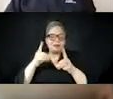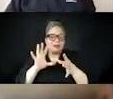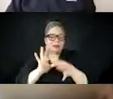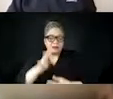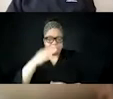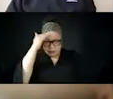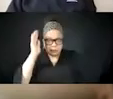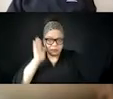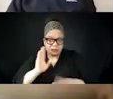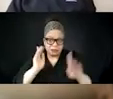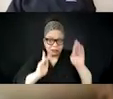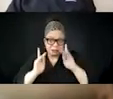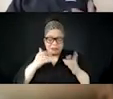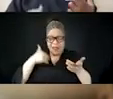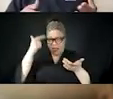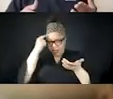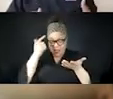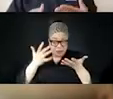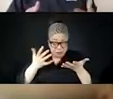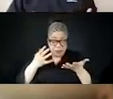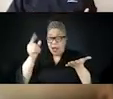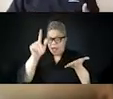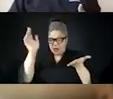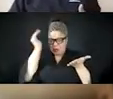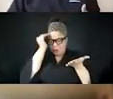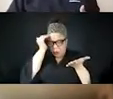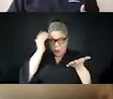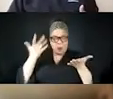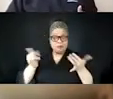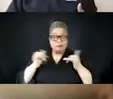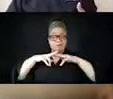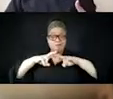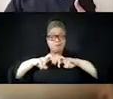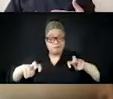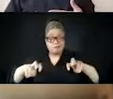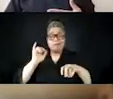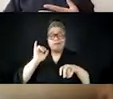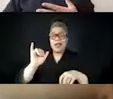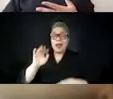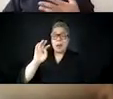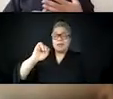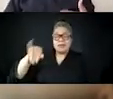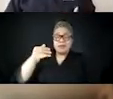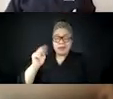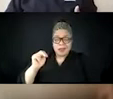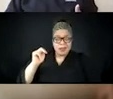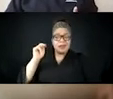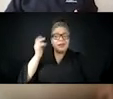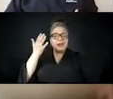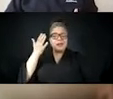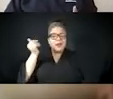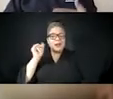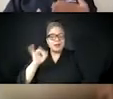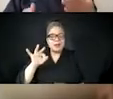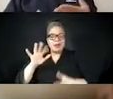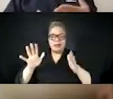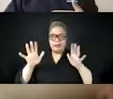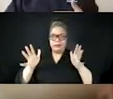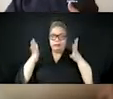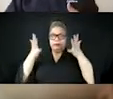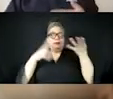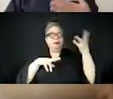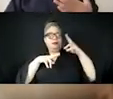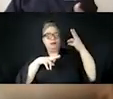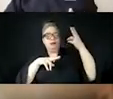dado la intensificación de la actividad política de las personas negras y otras personas de color nuestras